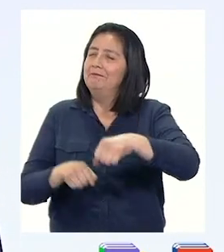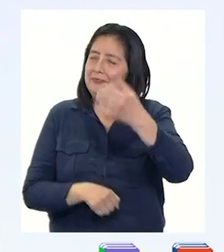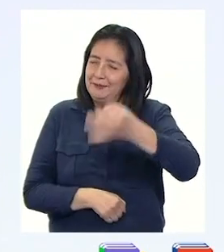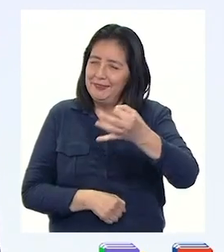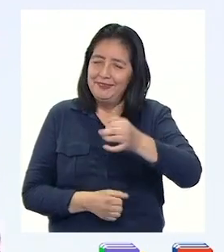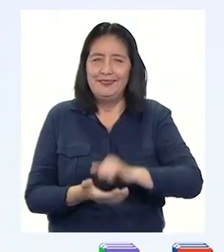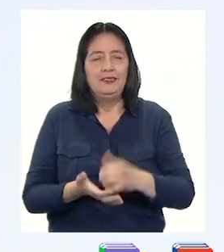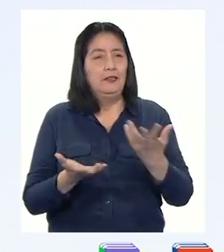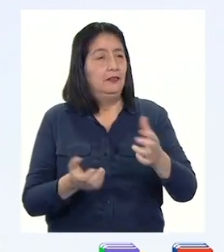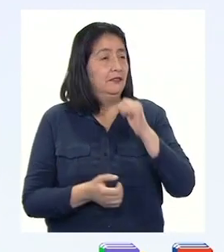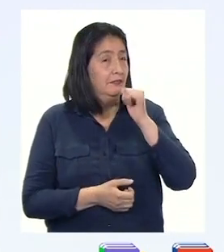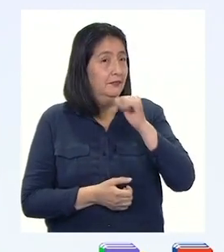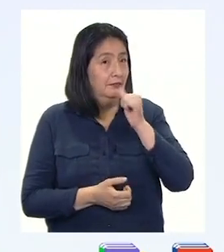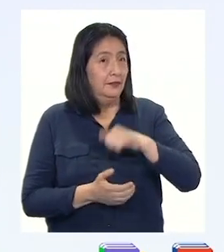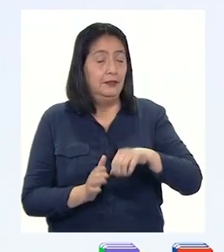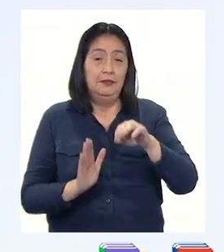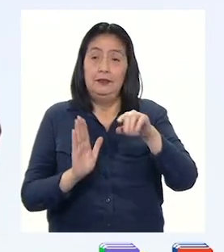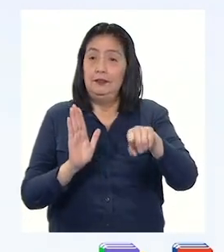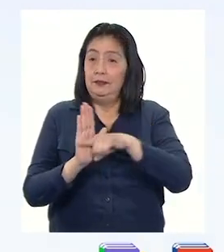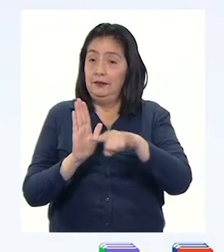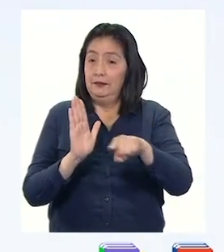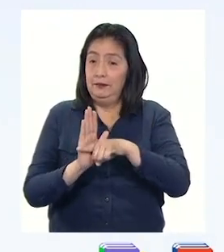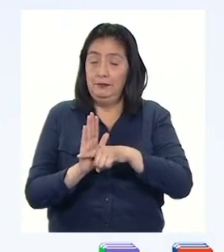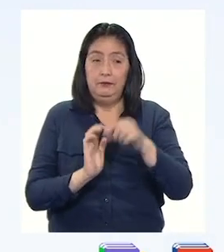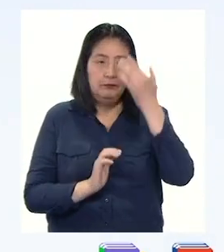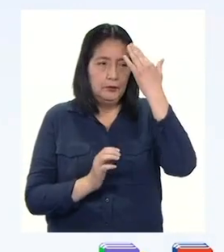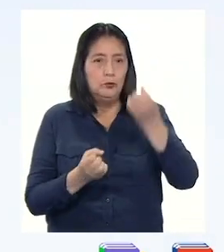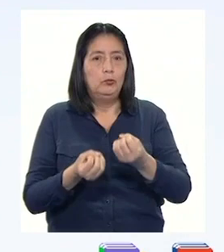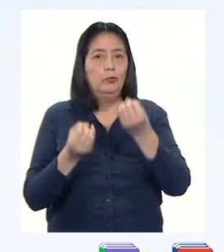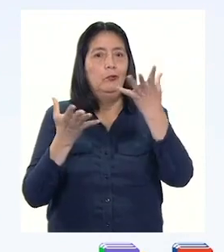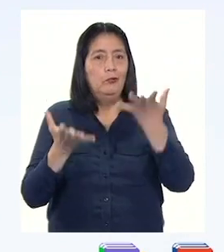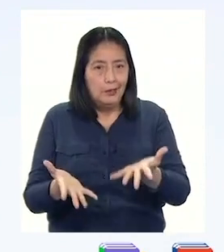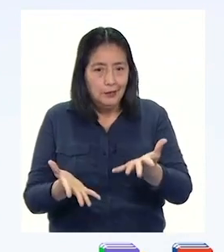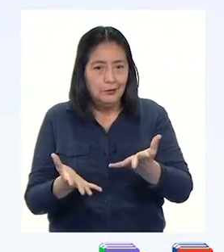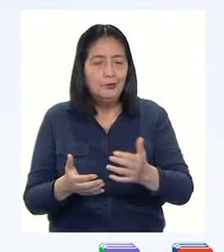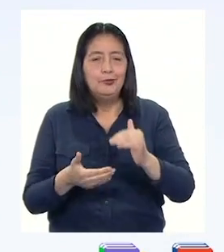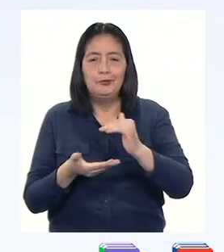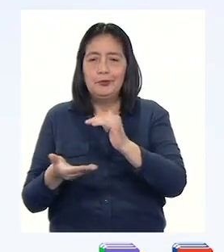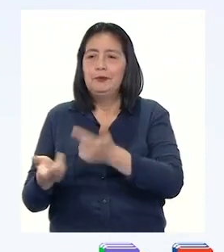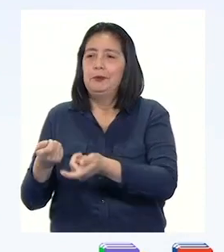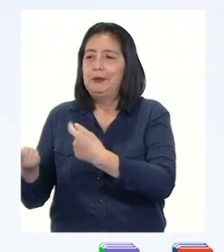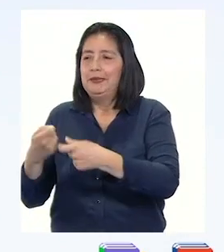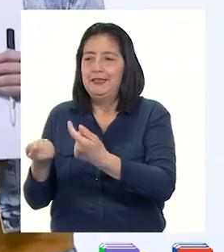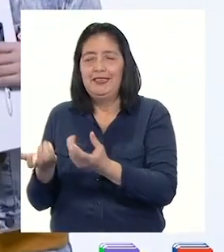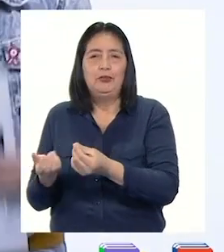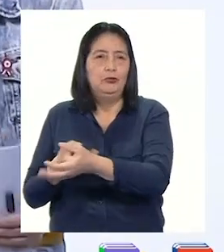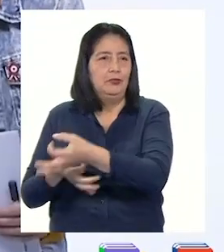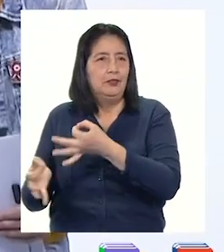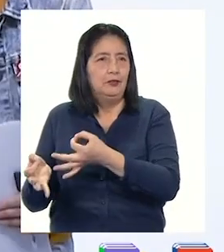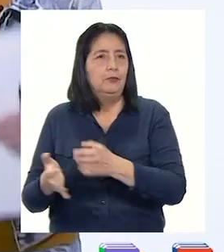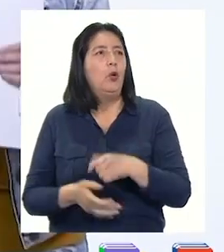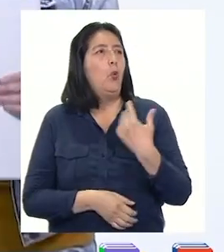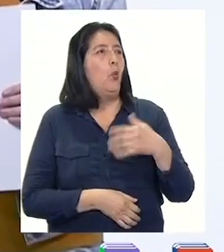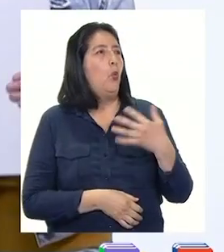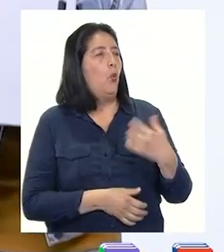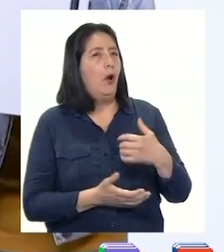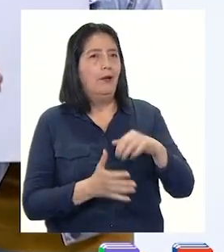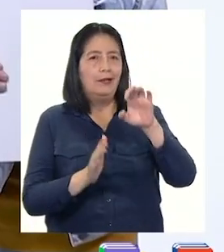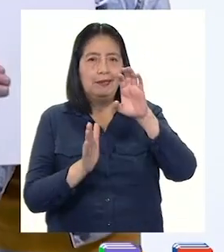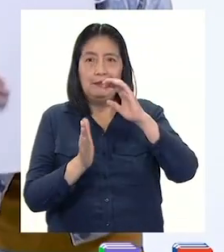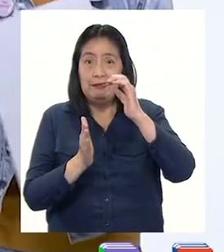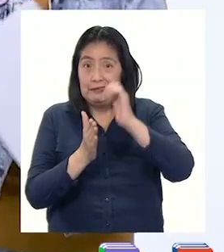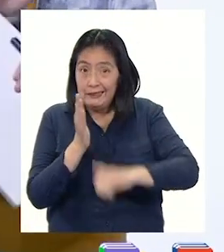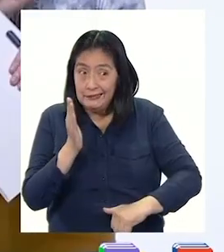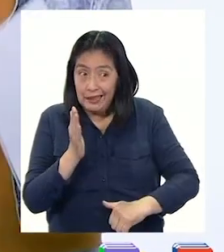¡Efectivamente! Ahora solo nos falta restar para saber cuántos sacos se podrán comercializar o intercambiar. ¡Wow! ¡Restar con